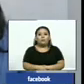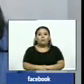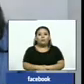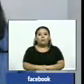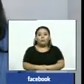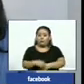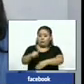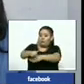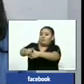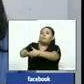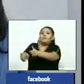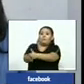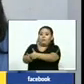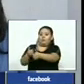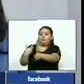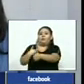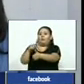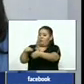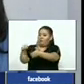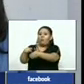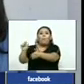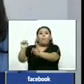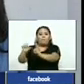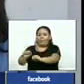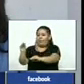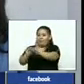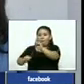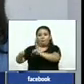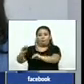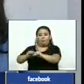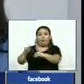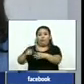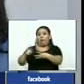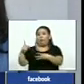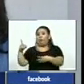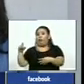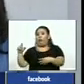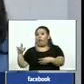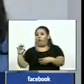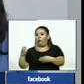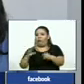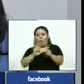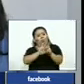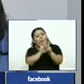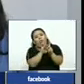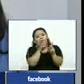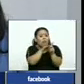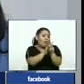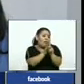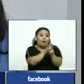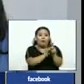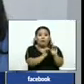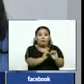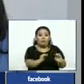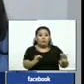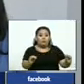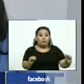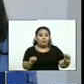A la Asamblea Legislativa que pueda crear el delito de acoso sexual